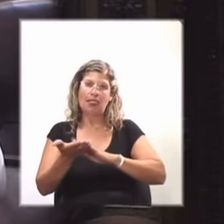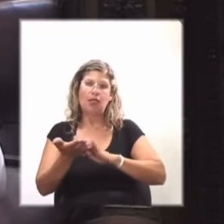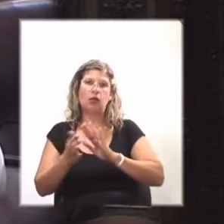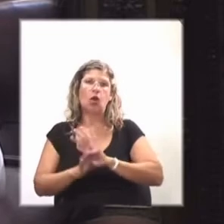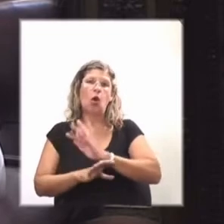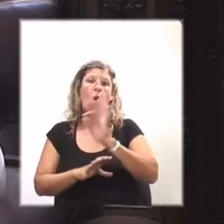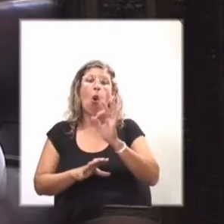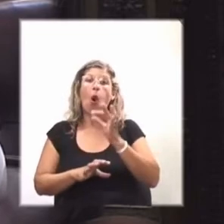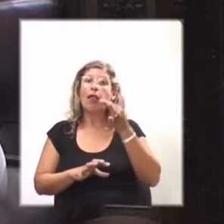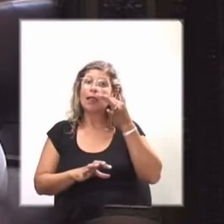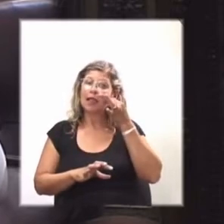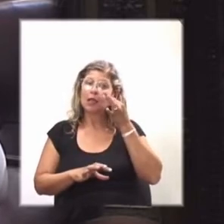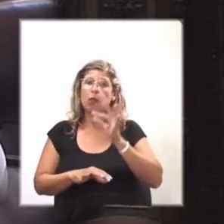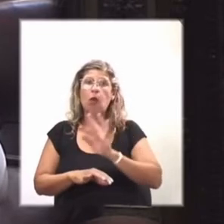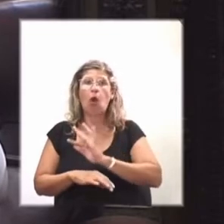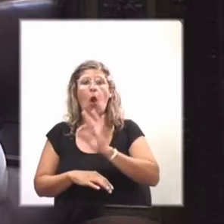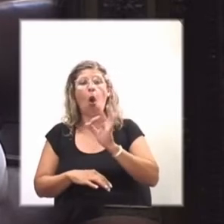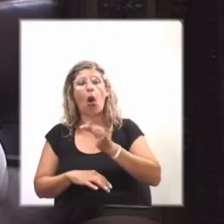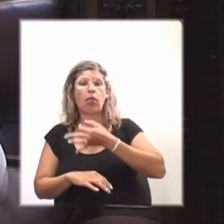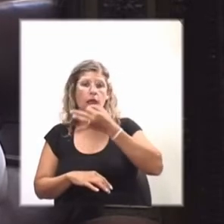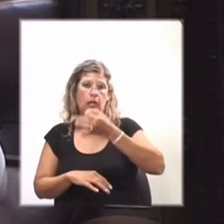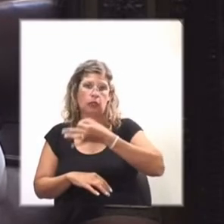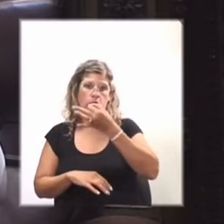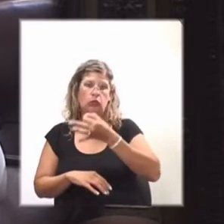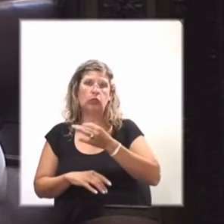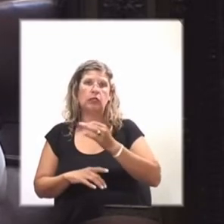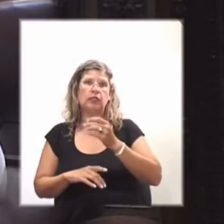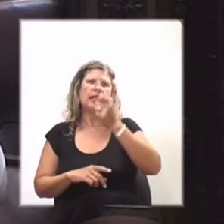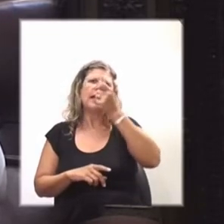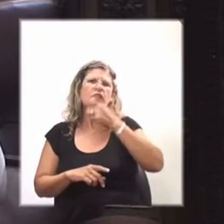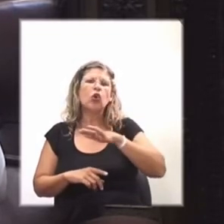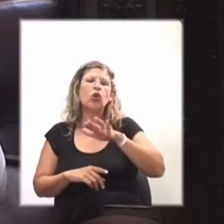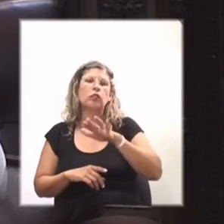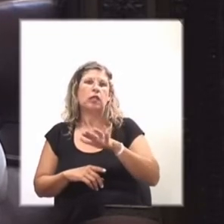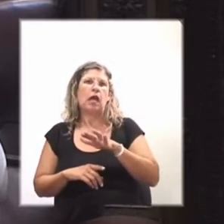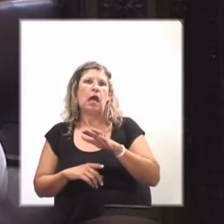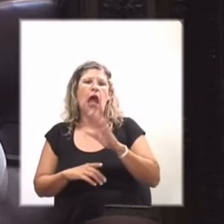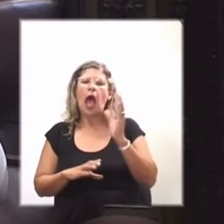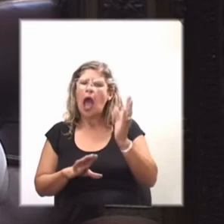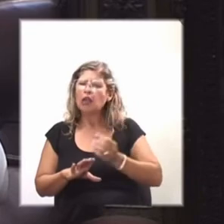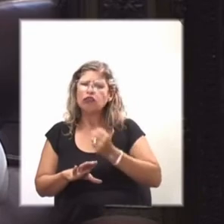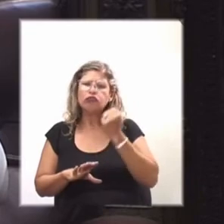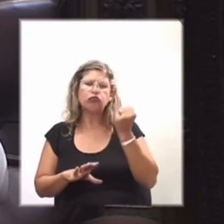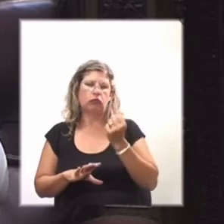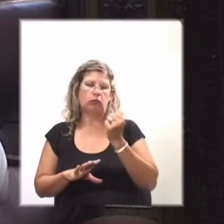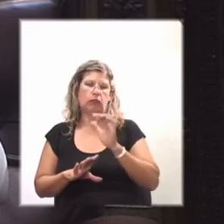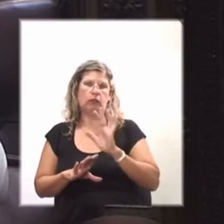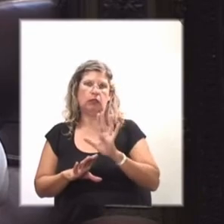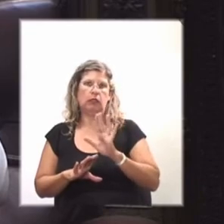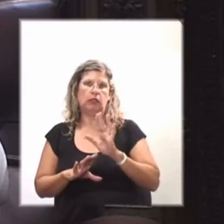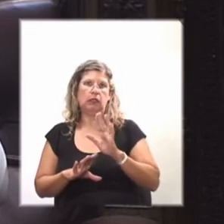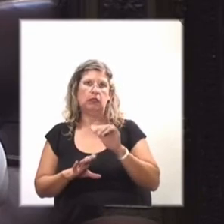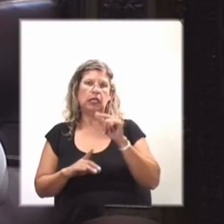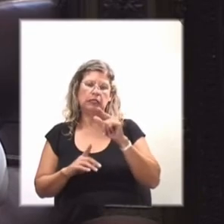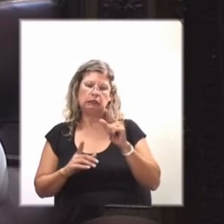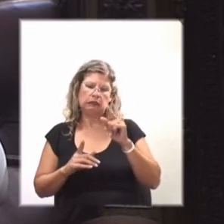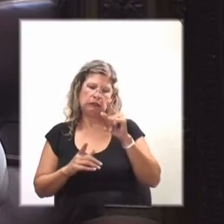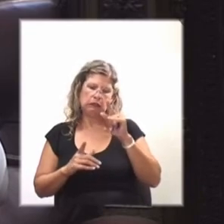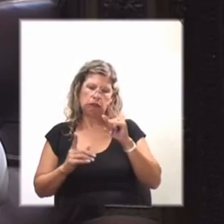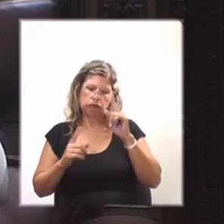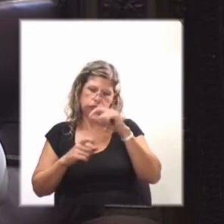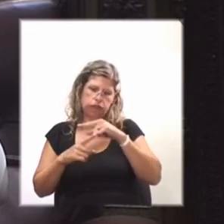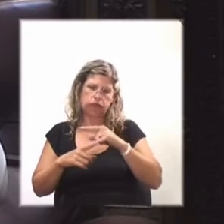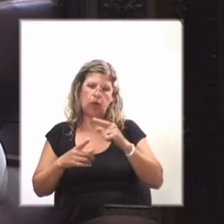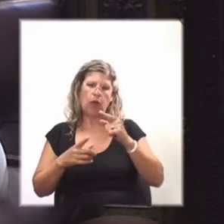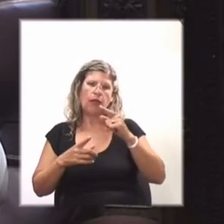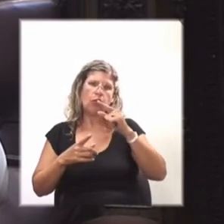en testimonios o en declaraciones. La historia es fundamentalmente un complejo donde se suman y donde